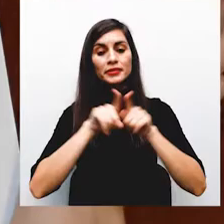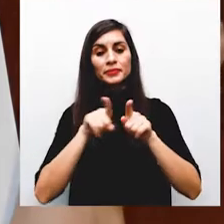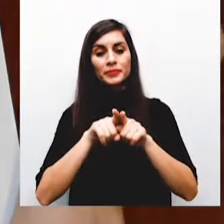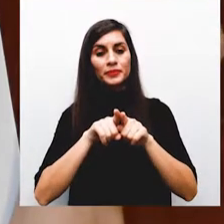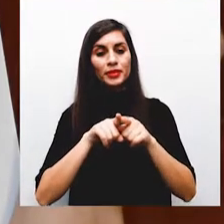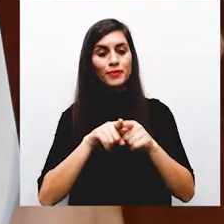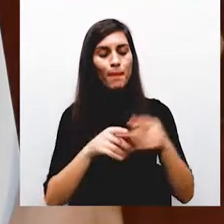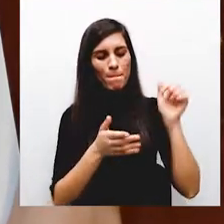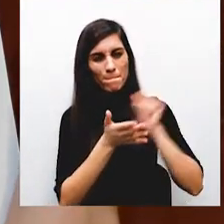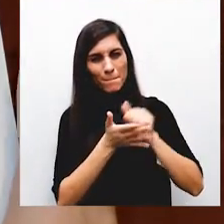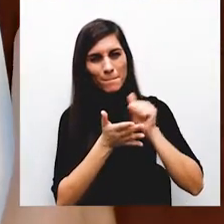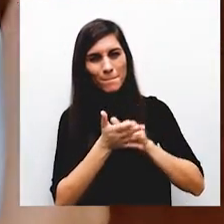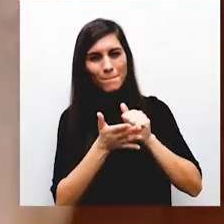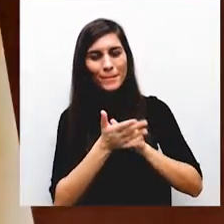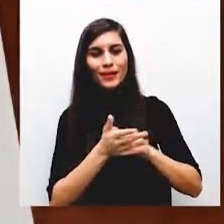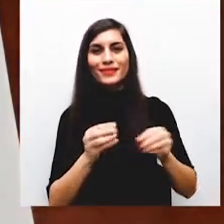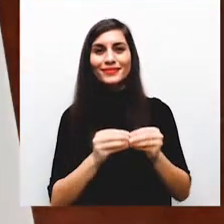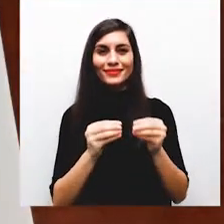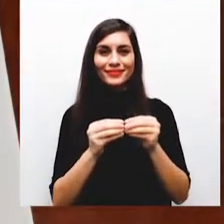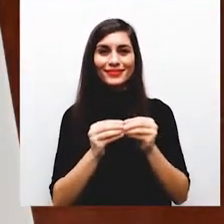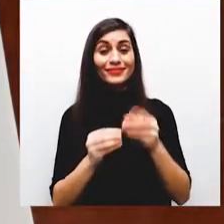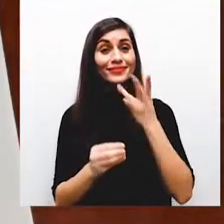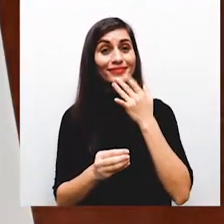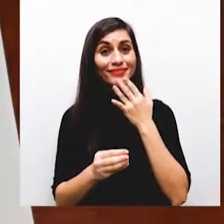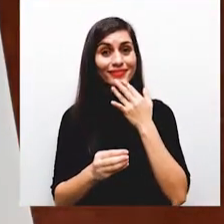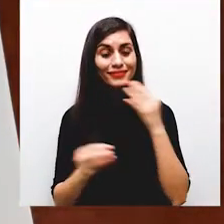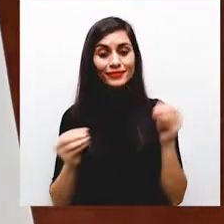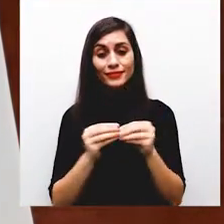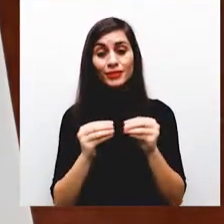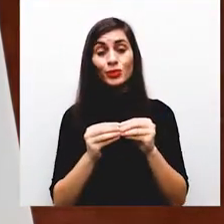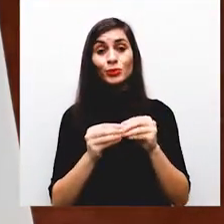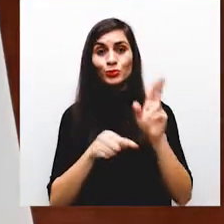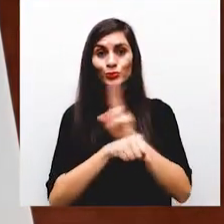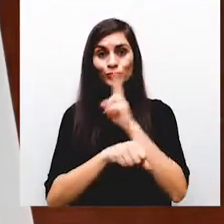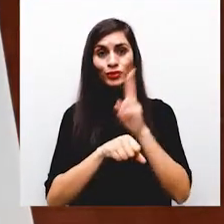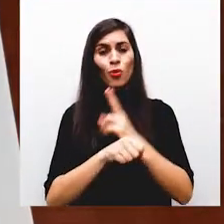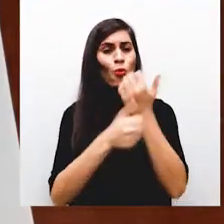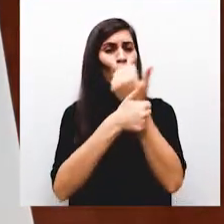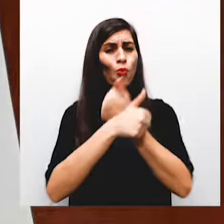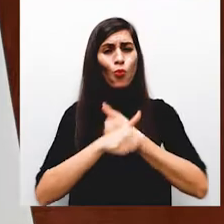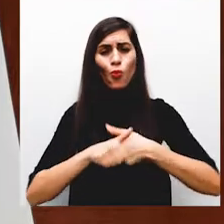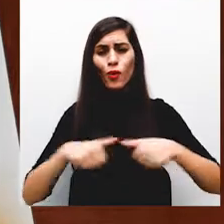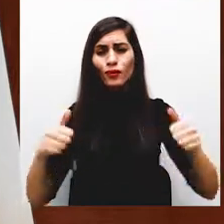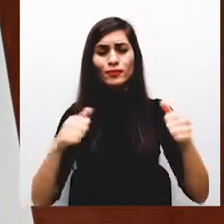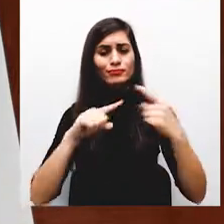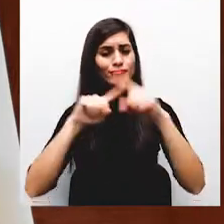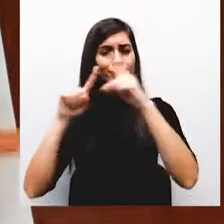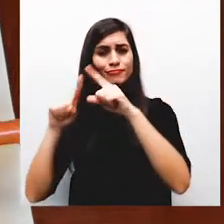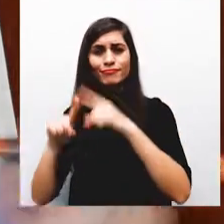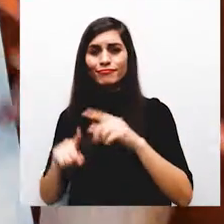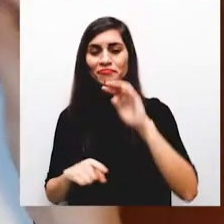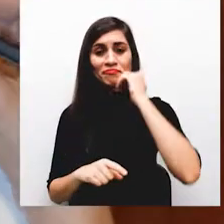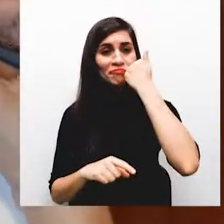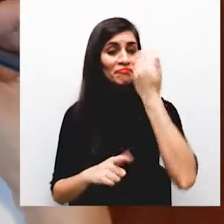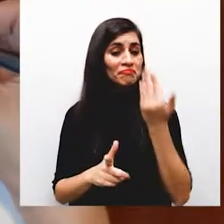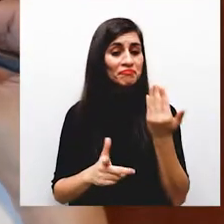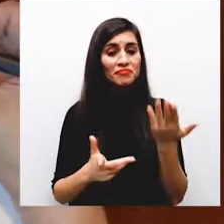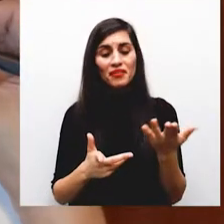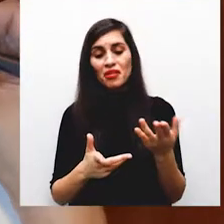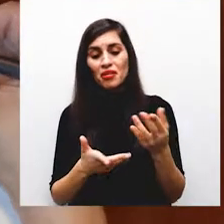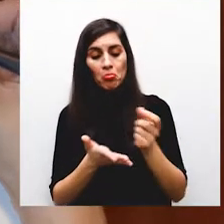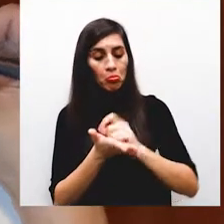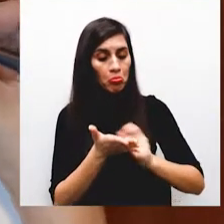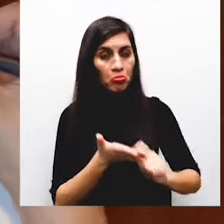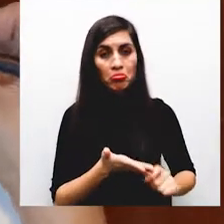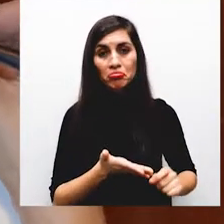de trasladarlo a la superficie dura. Entonces, para colorear, igual podemos utilizar cualquier material que queramos.